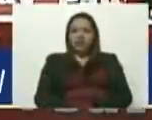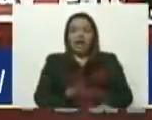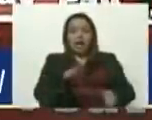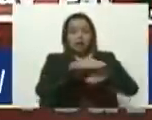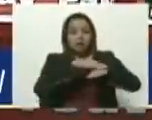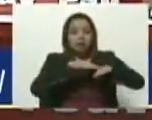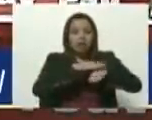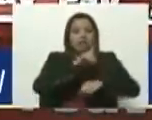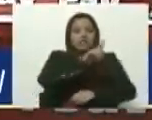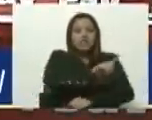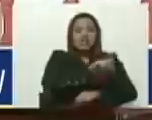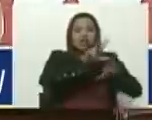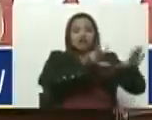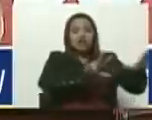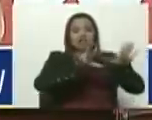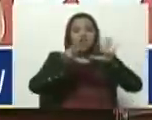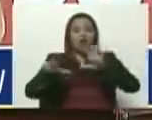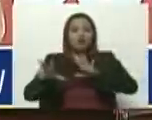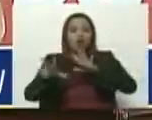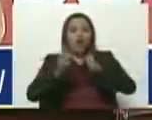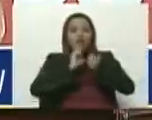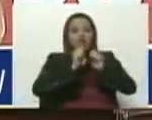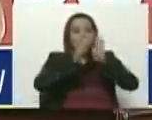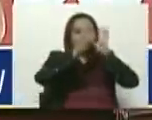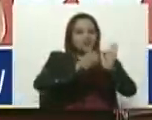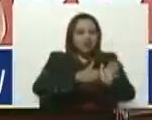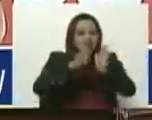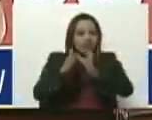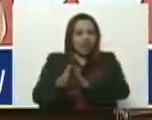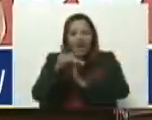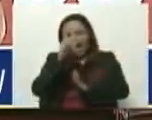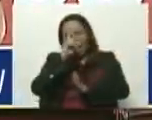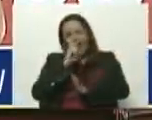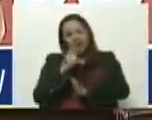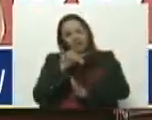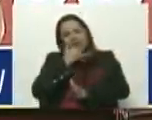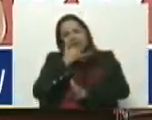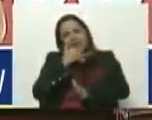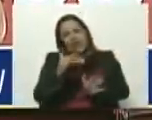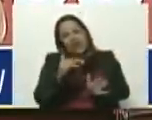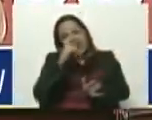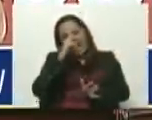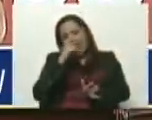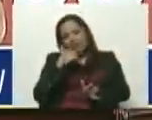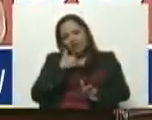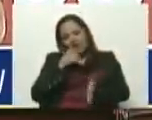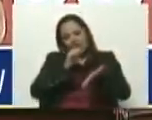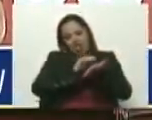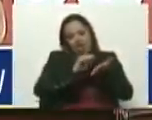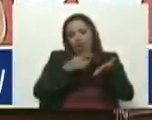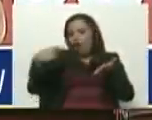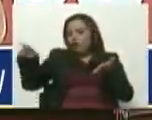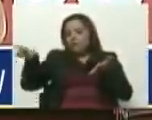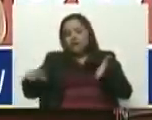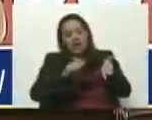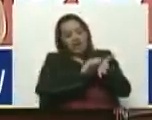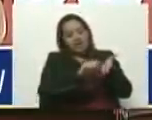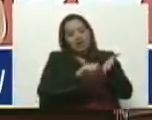188 mil 788 los años no perdonan porque escribió esto no